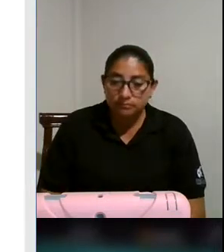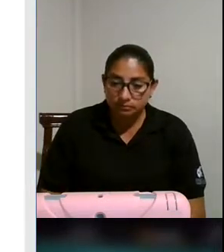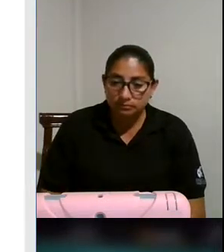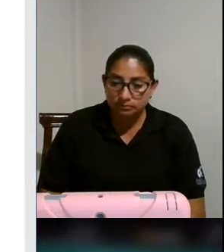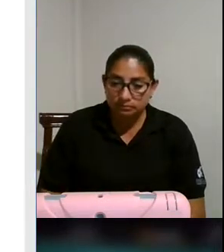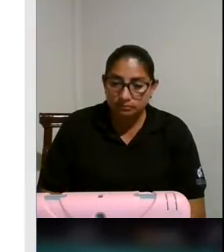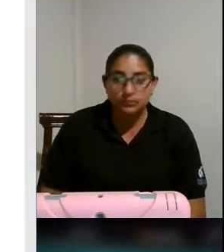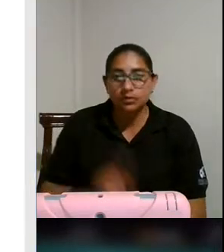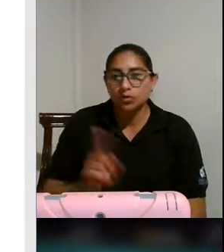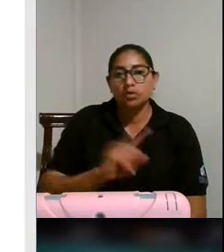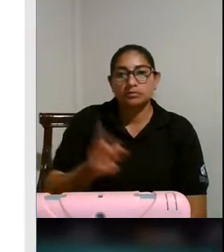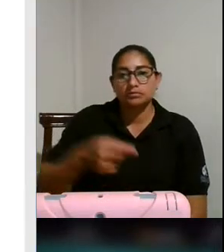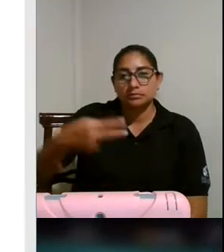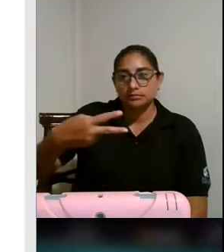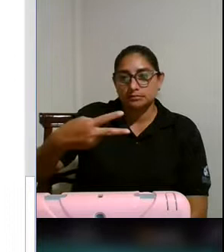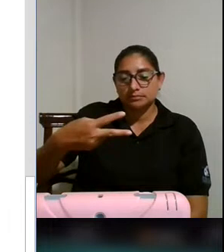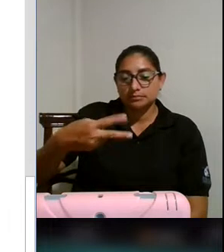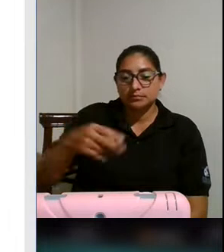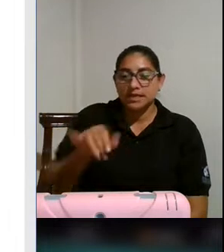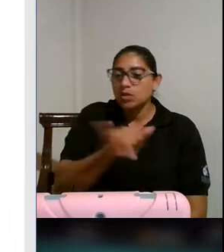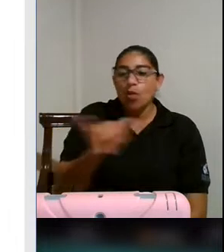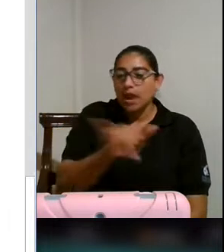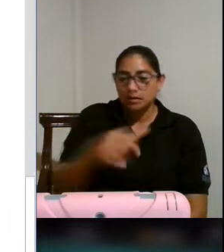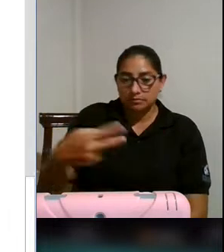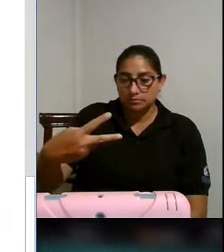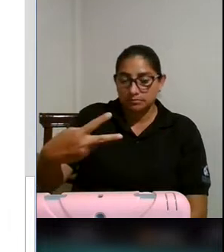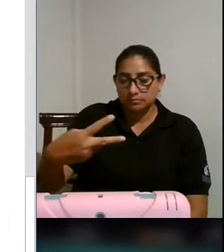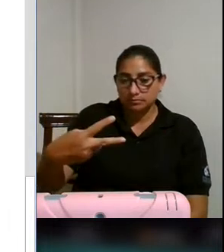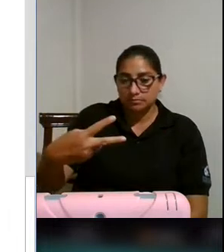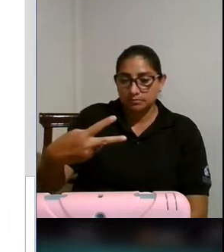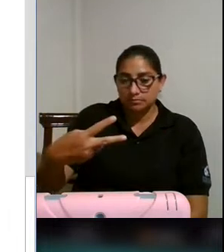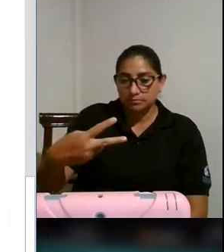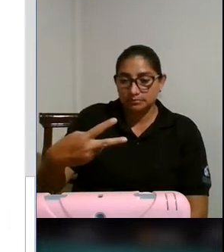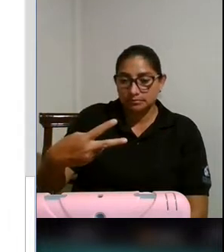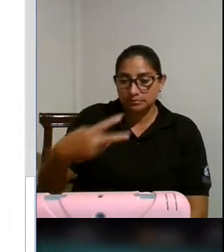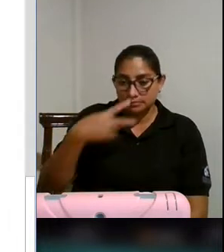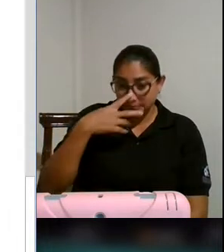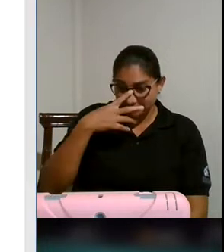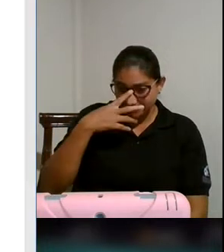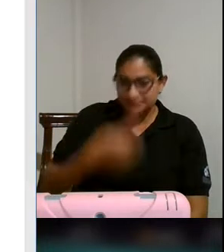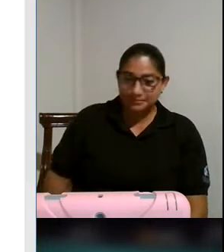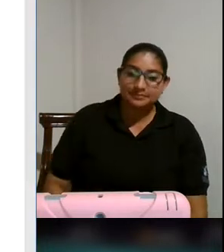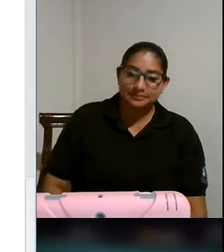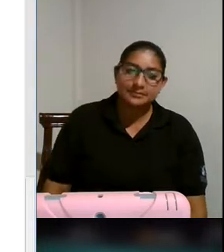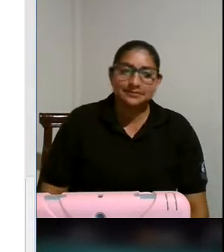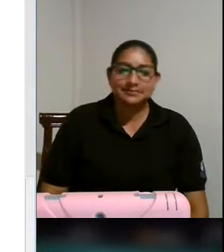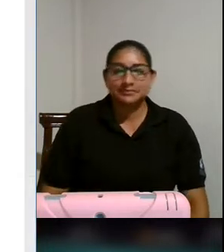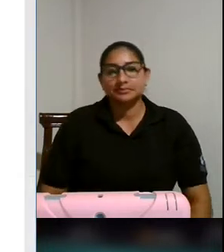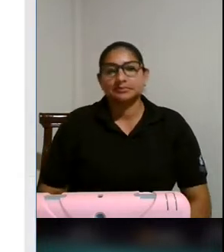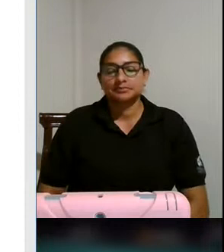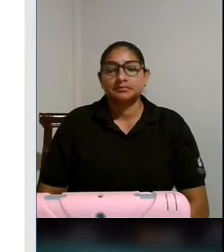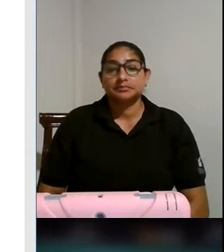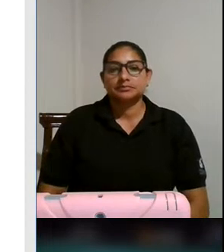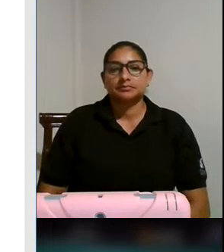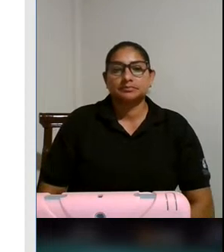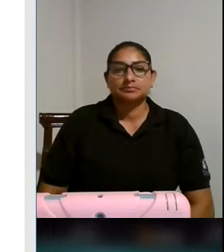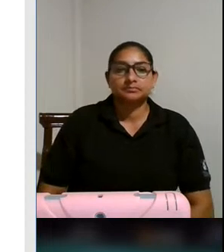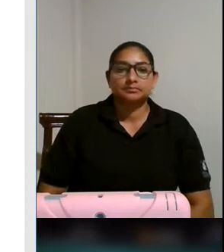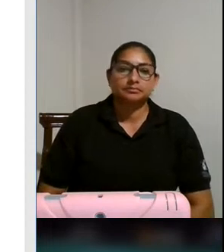es lo que hice yo para que me diera esto de acá? Bueno, lo que hice fue lo siguiente.